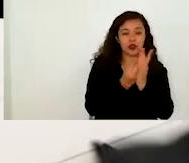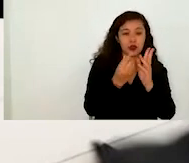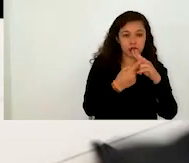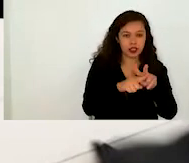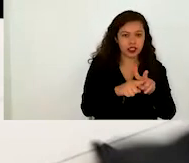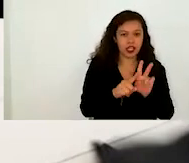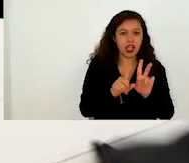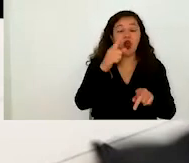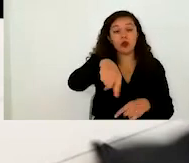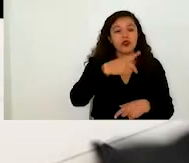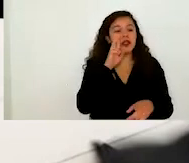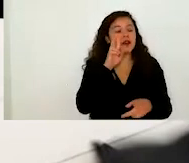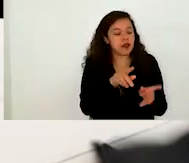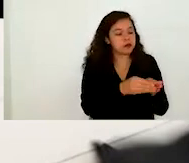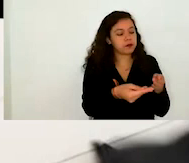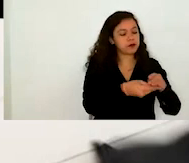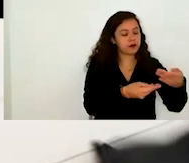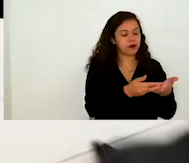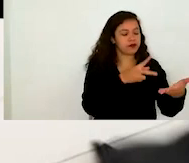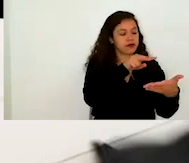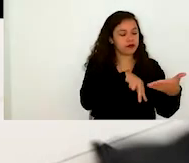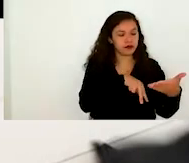la siguiente sesión